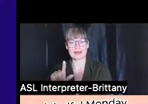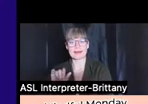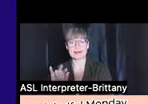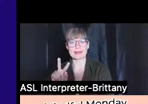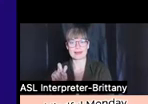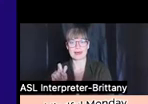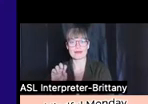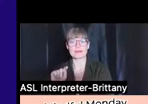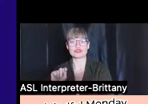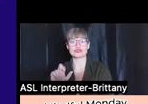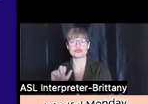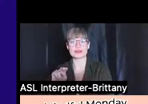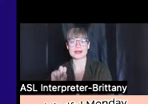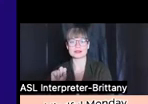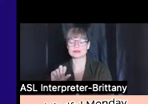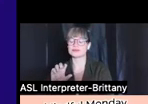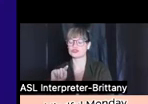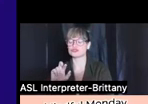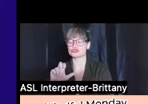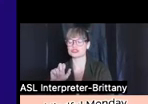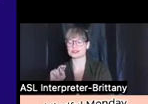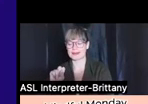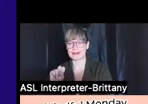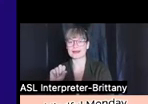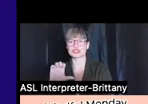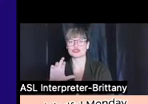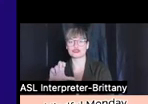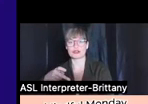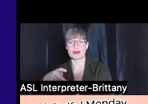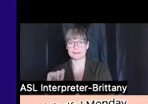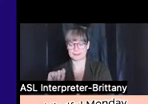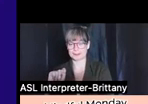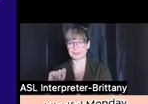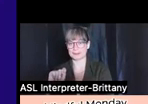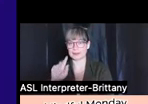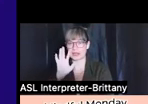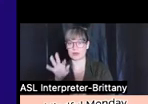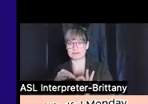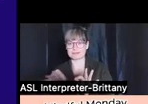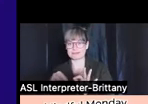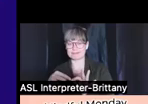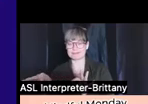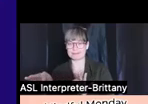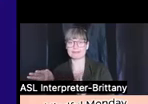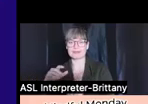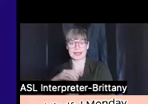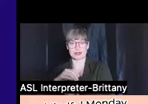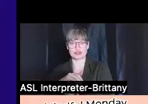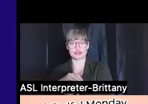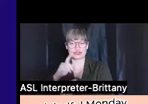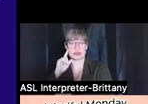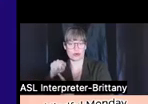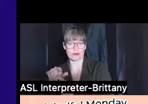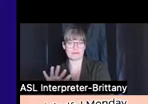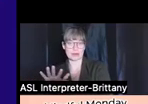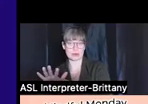pueden hacerlo en Zoom o transcripto si gustan ver el contenido